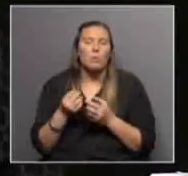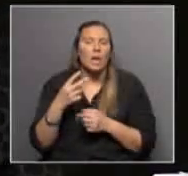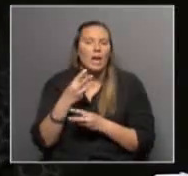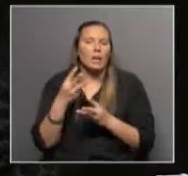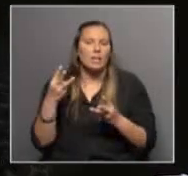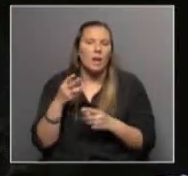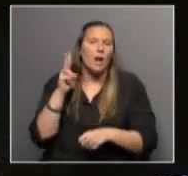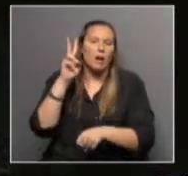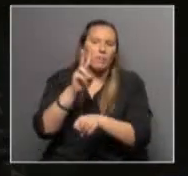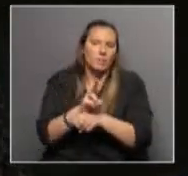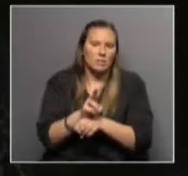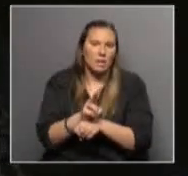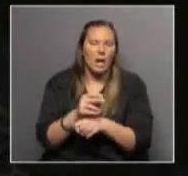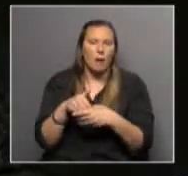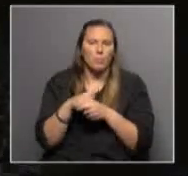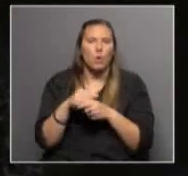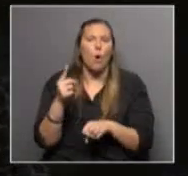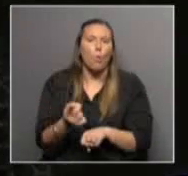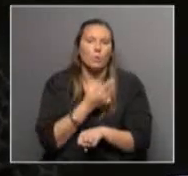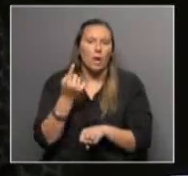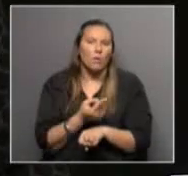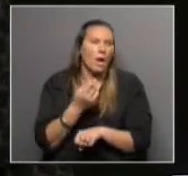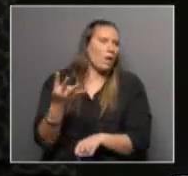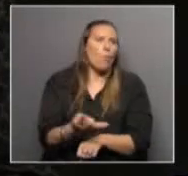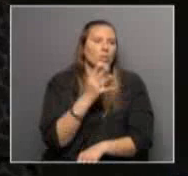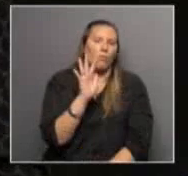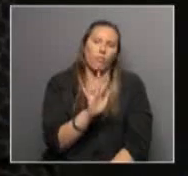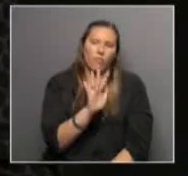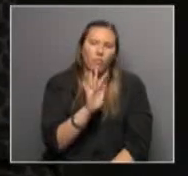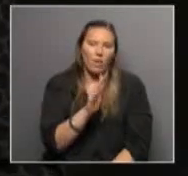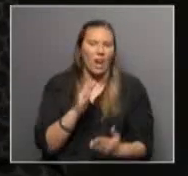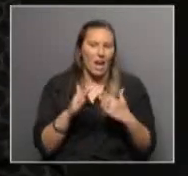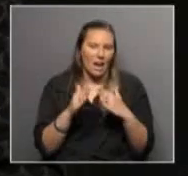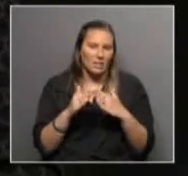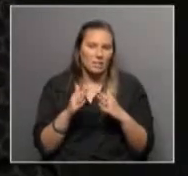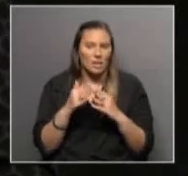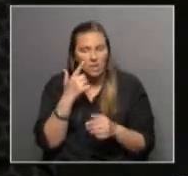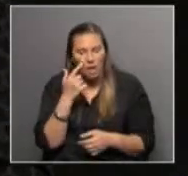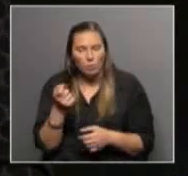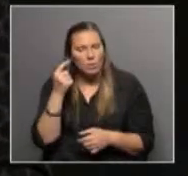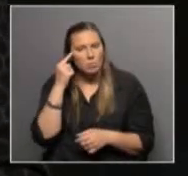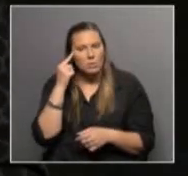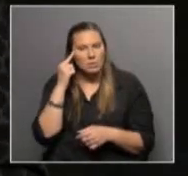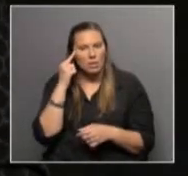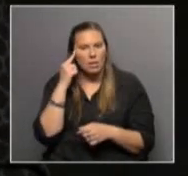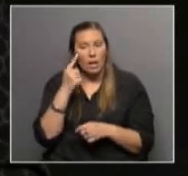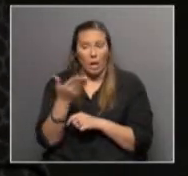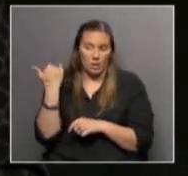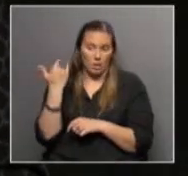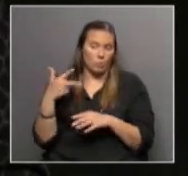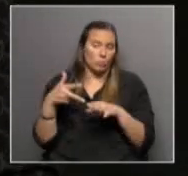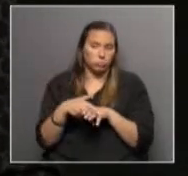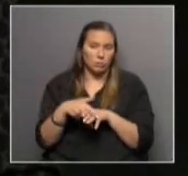que vamos a ir a visitar a una amiga una hora y nos quedamos cuatro entonces ahí es que te das cuenta y puedes empezar a pensar si lo que nos pasó el otro día